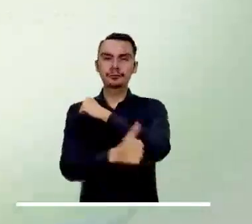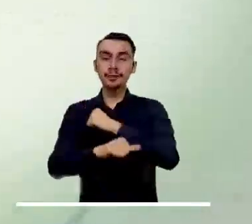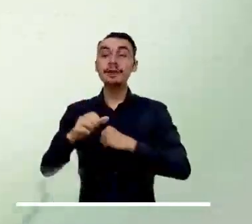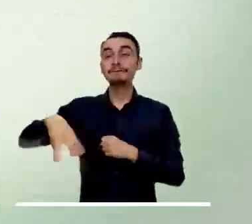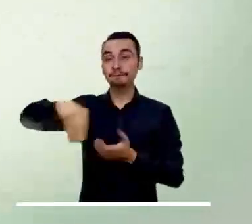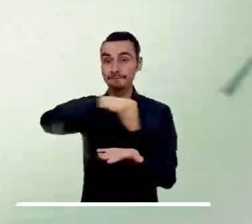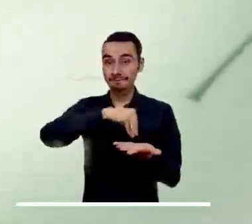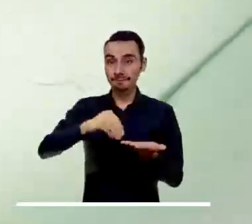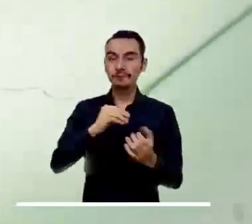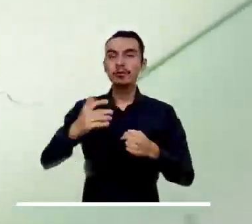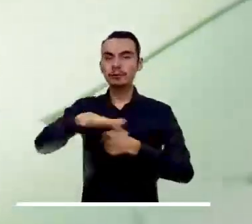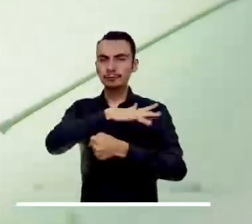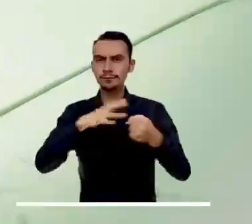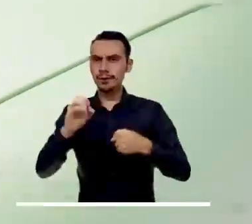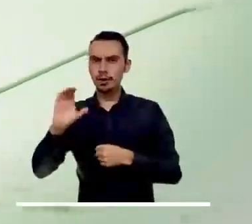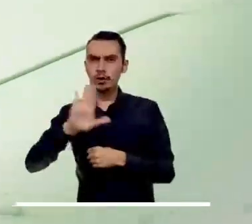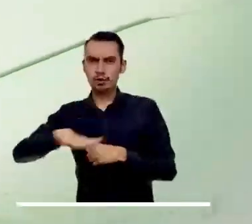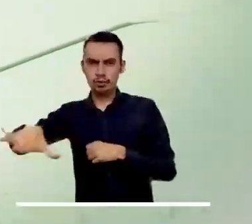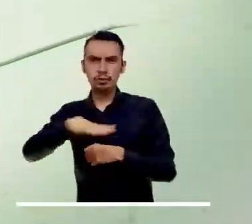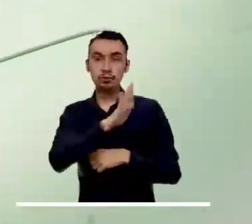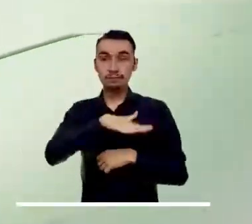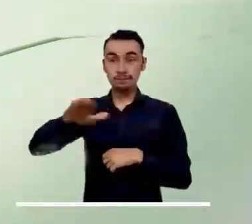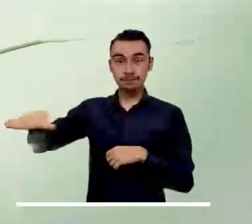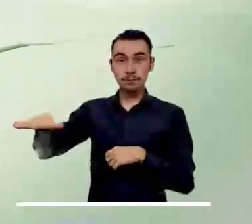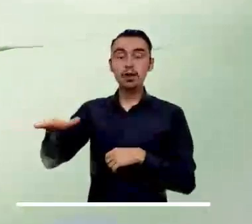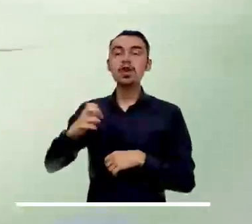con condiciones secas.